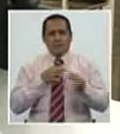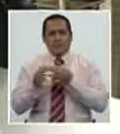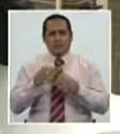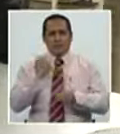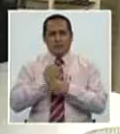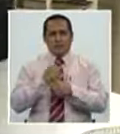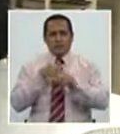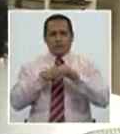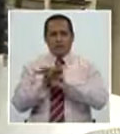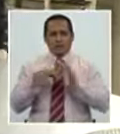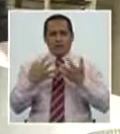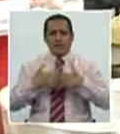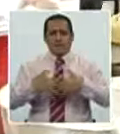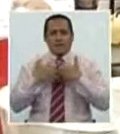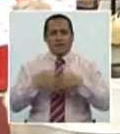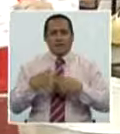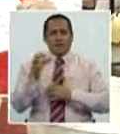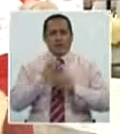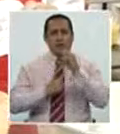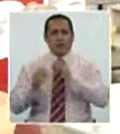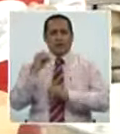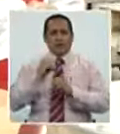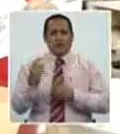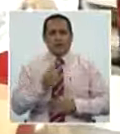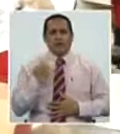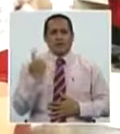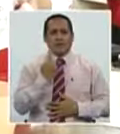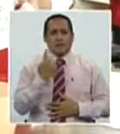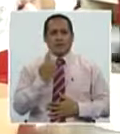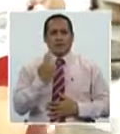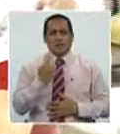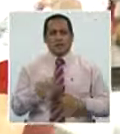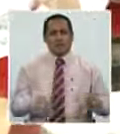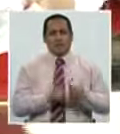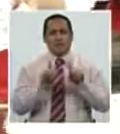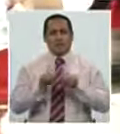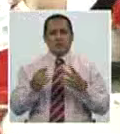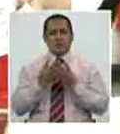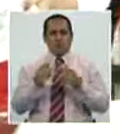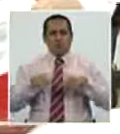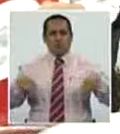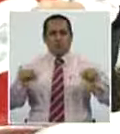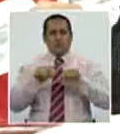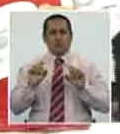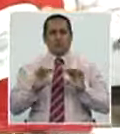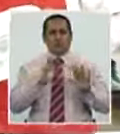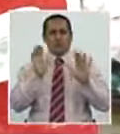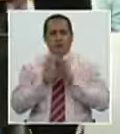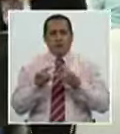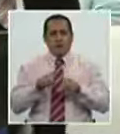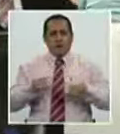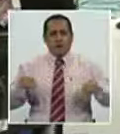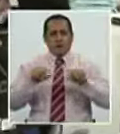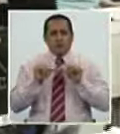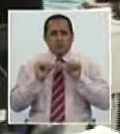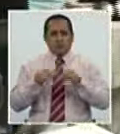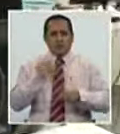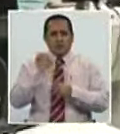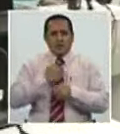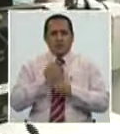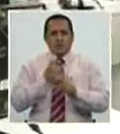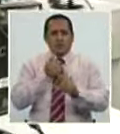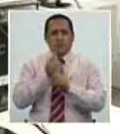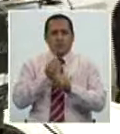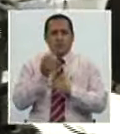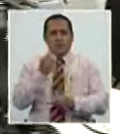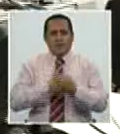trabajo en una empresa, una organización pública o privada, pero muchos de ellos probablemente tendrán que seguir trabajando en